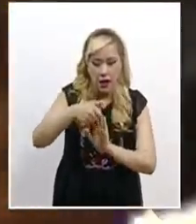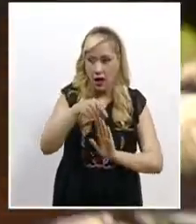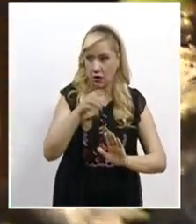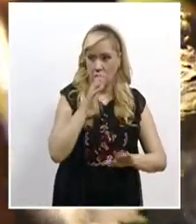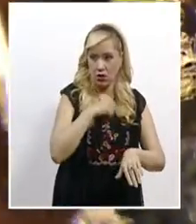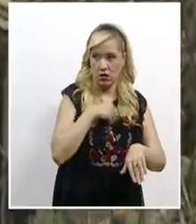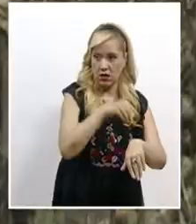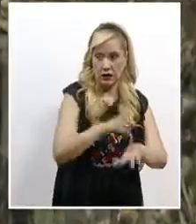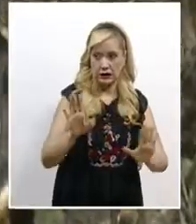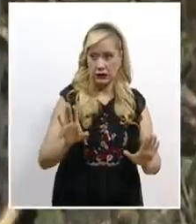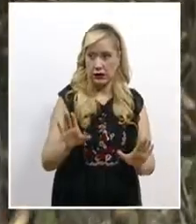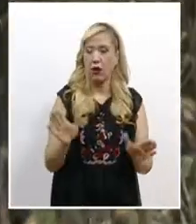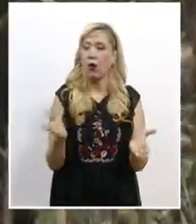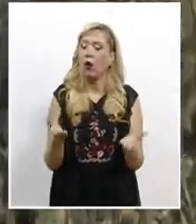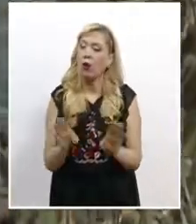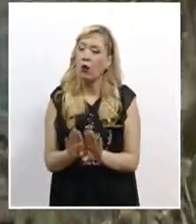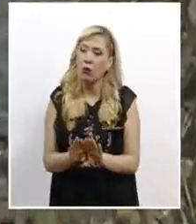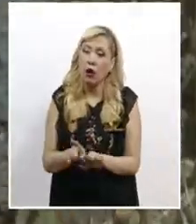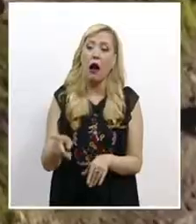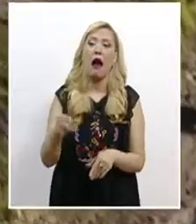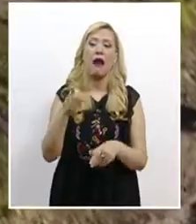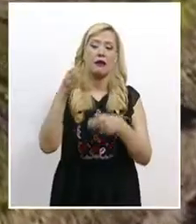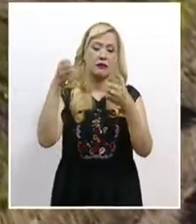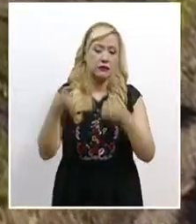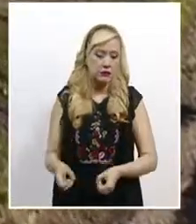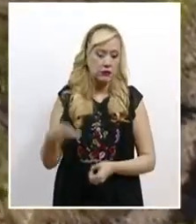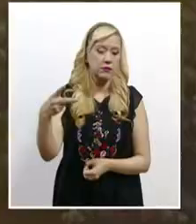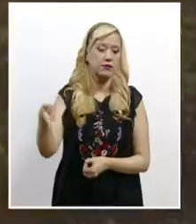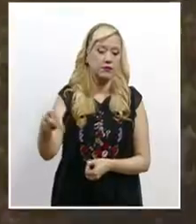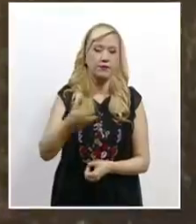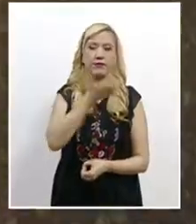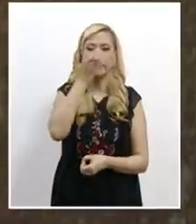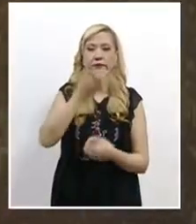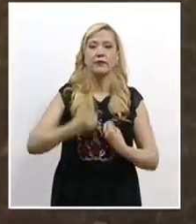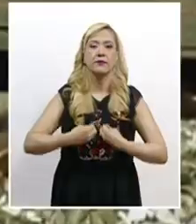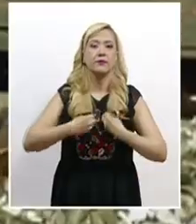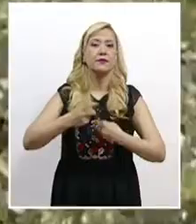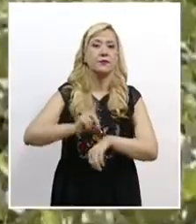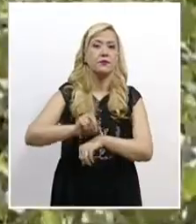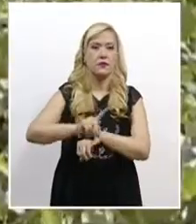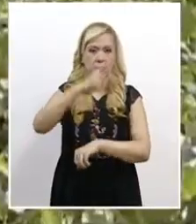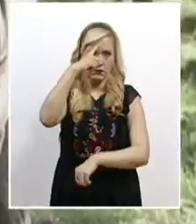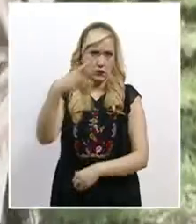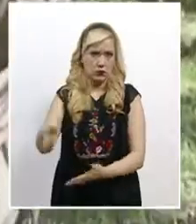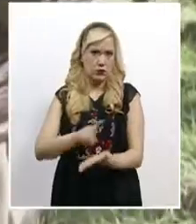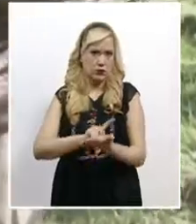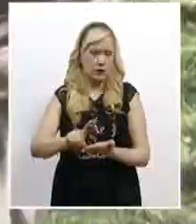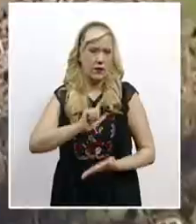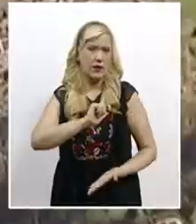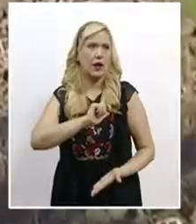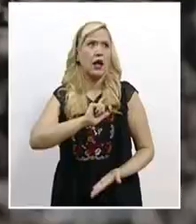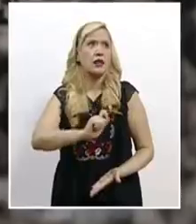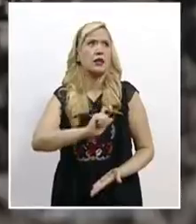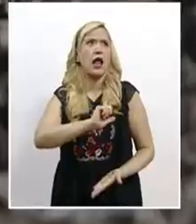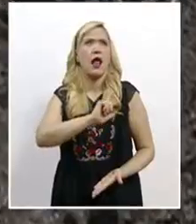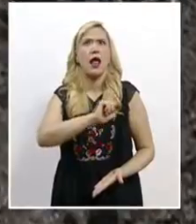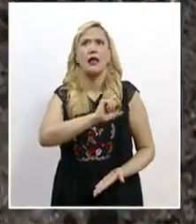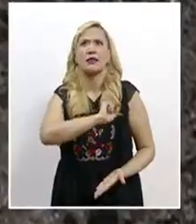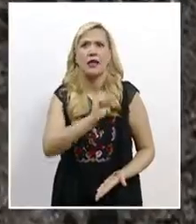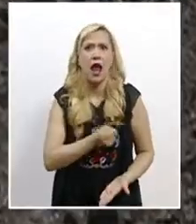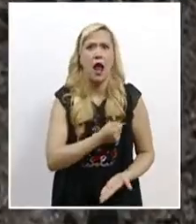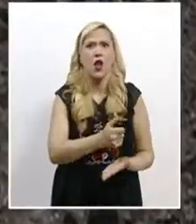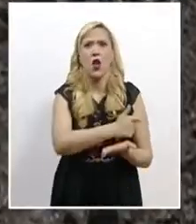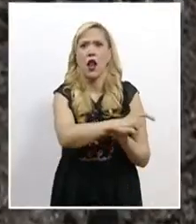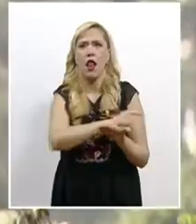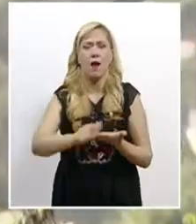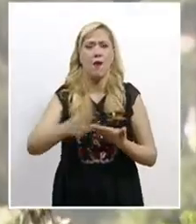el acceso, uso y control de los recursos naturales, así como en el acceso a un medio ambiente limpio y saludable. Ello refleja que las